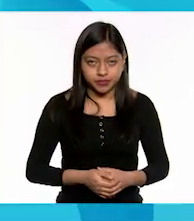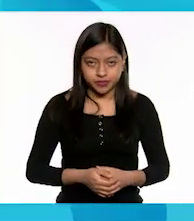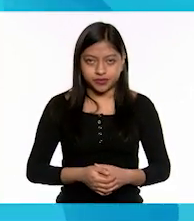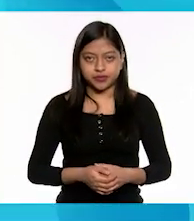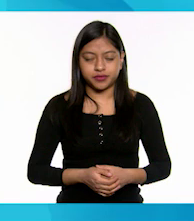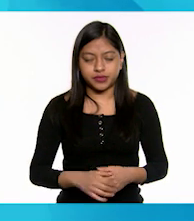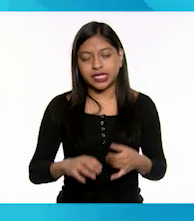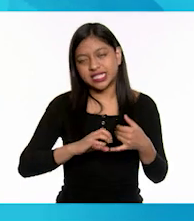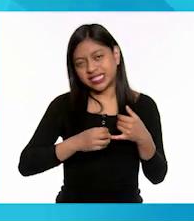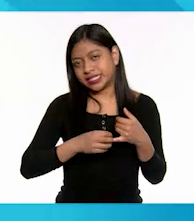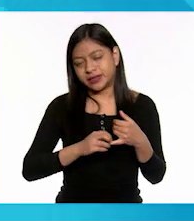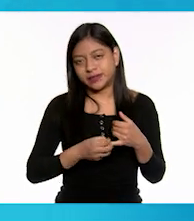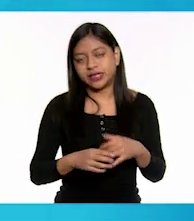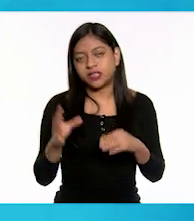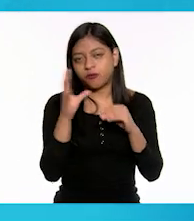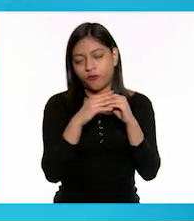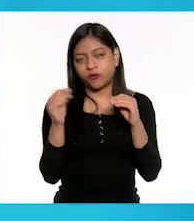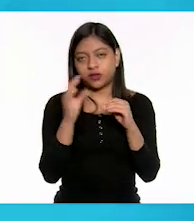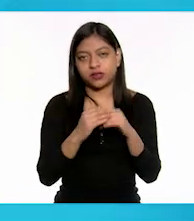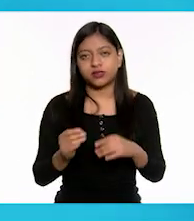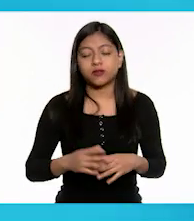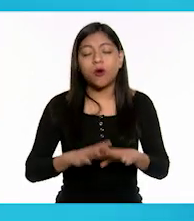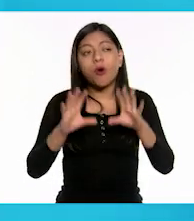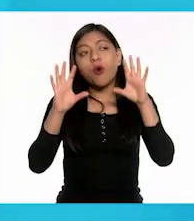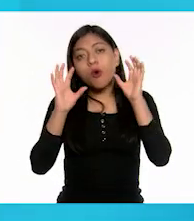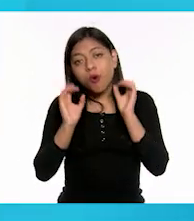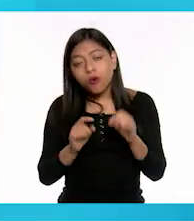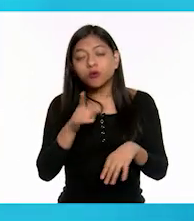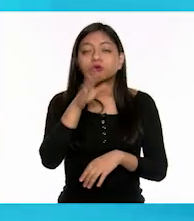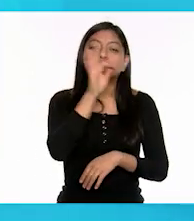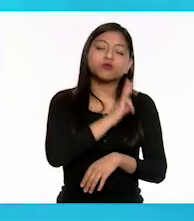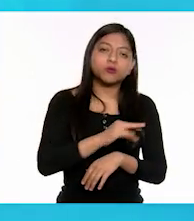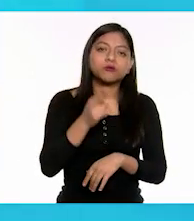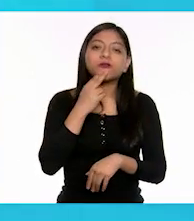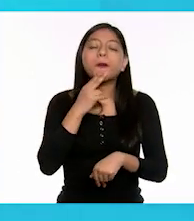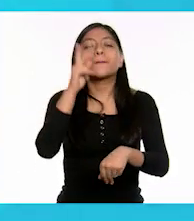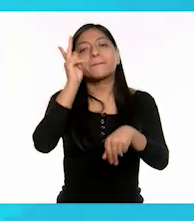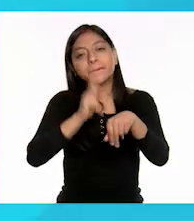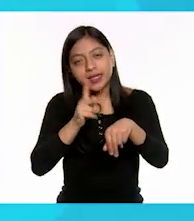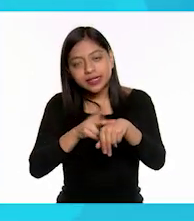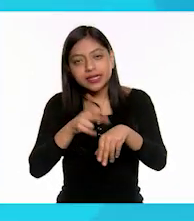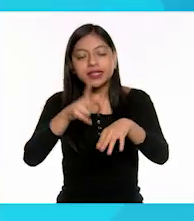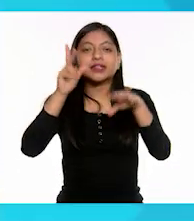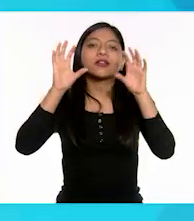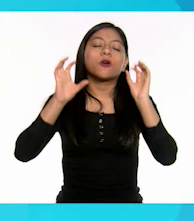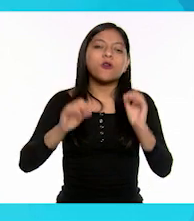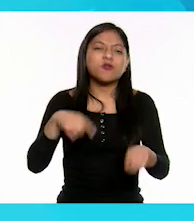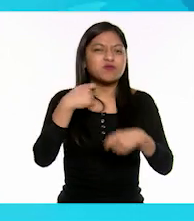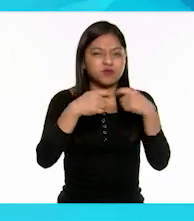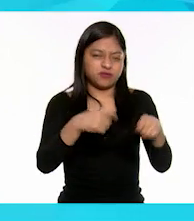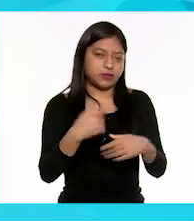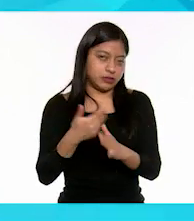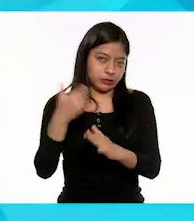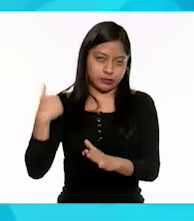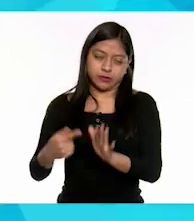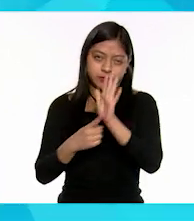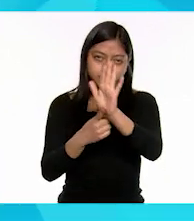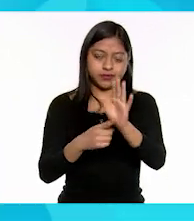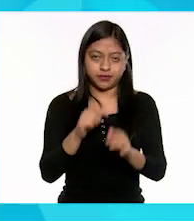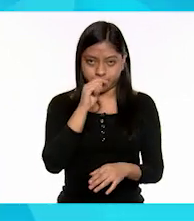los huesitos de chabacano verdad pero también podemos usar las piedritas o los materiales de plástico